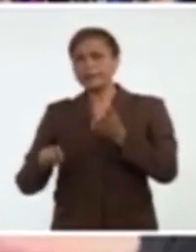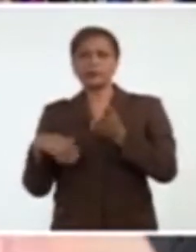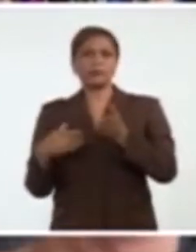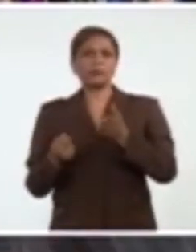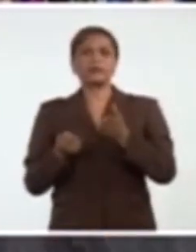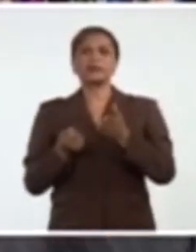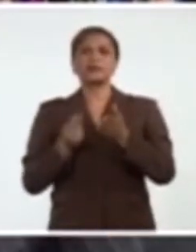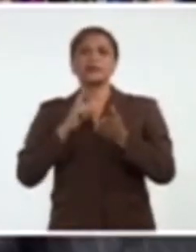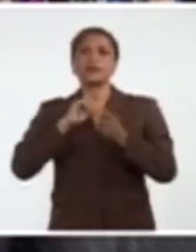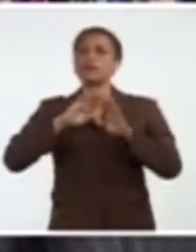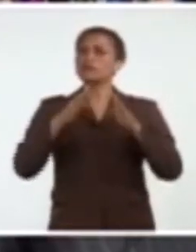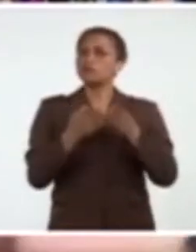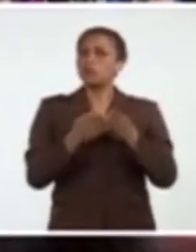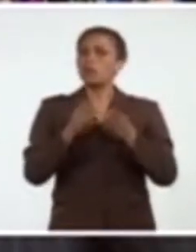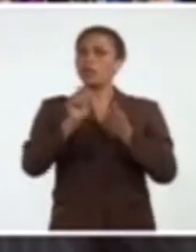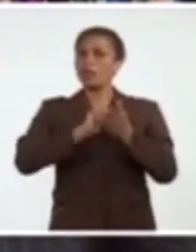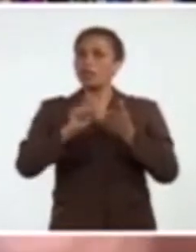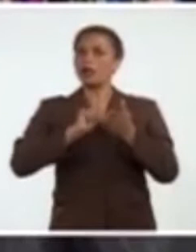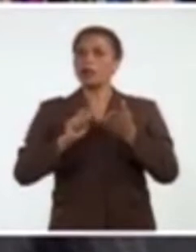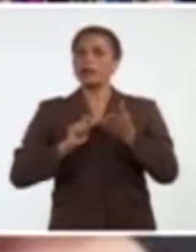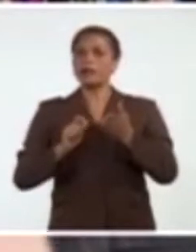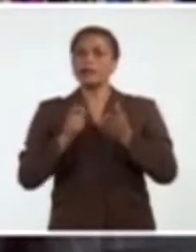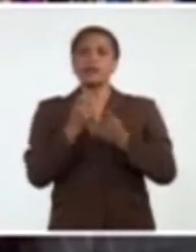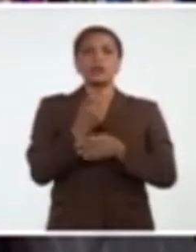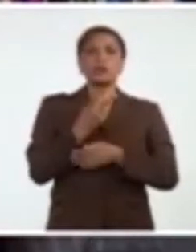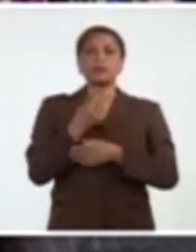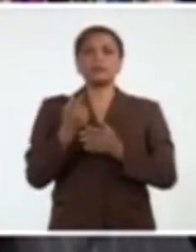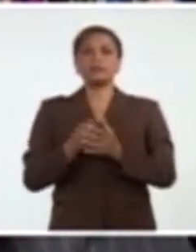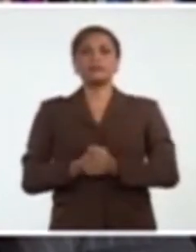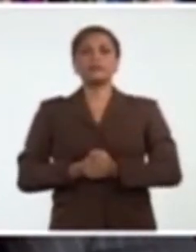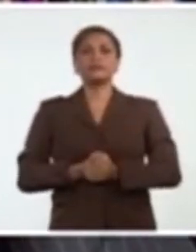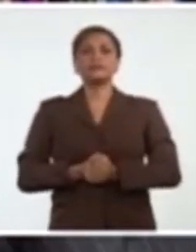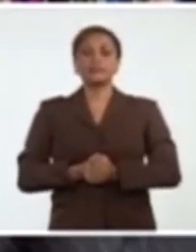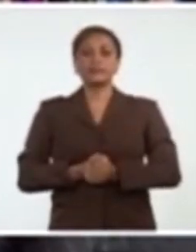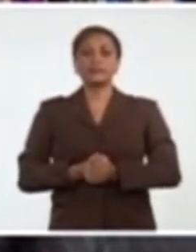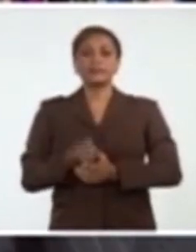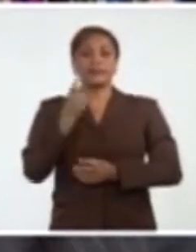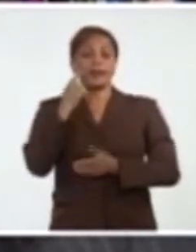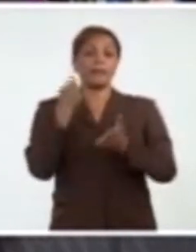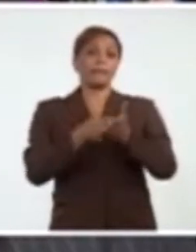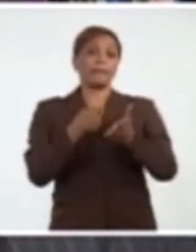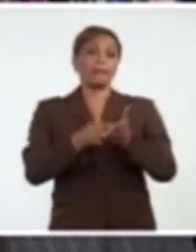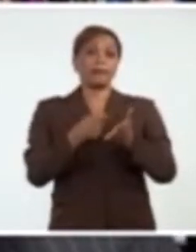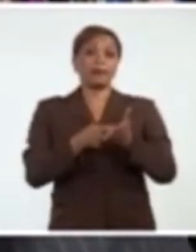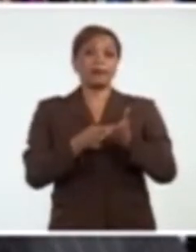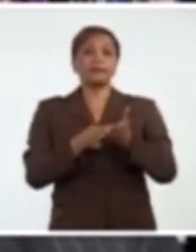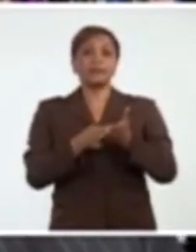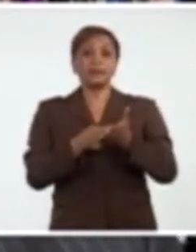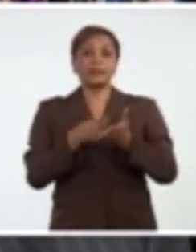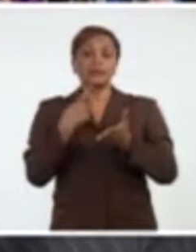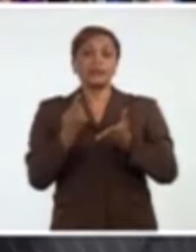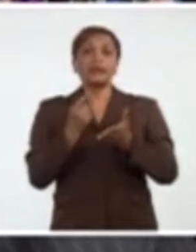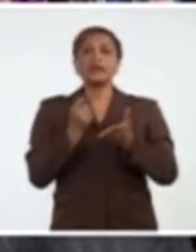conocemos, la anexionista, con fotos de ambas, y cito: Rosa María Paya y yo, Chun, conversamos